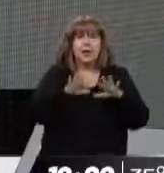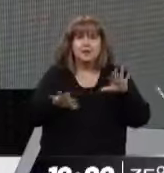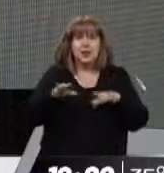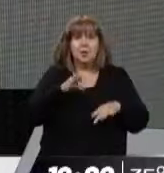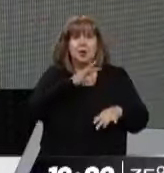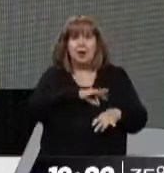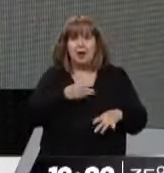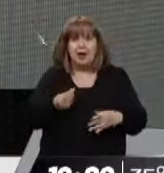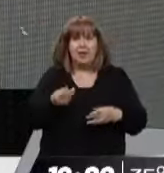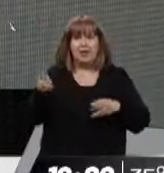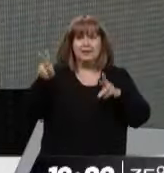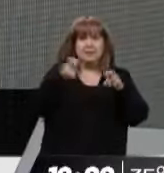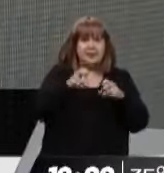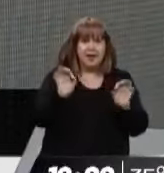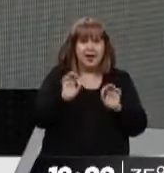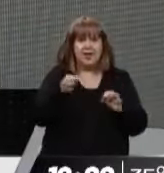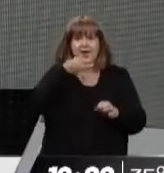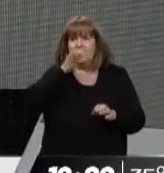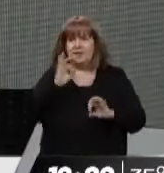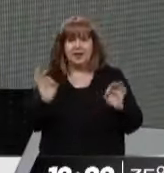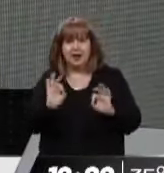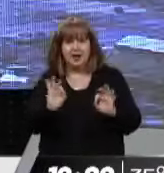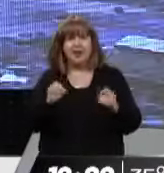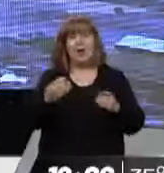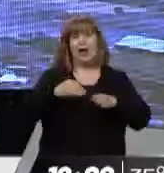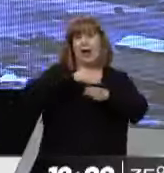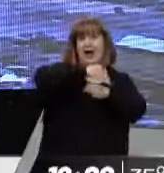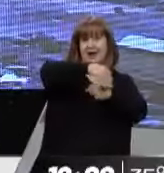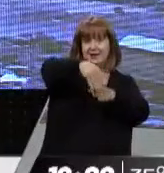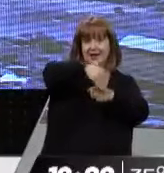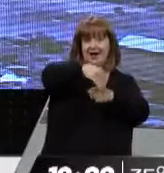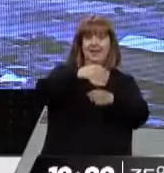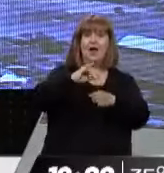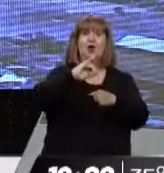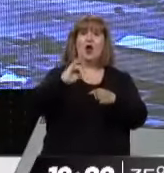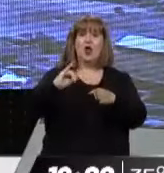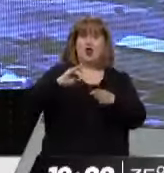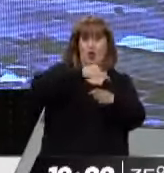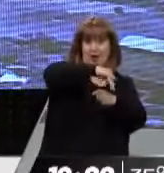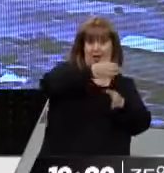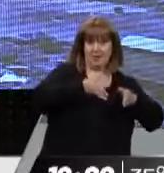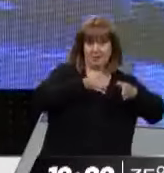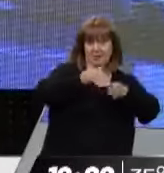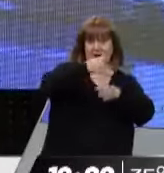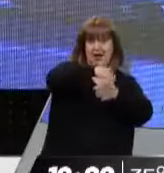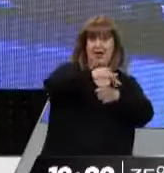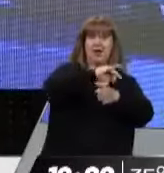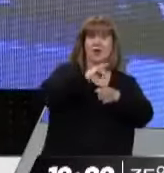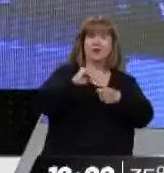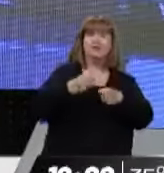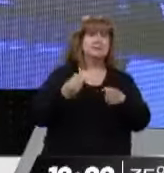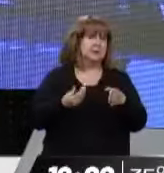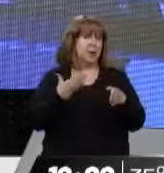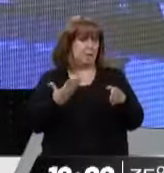hacerlo en un predio que está muy cercano, que está ubicado en calle Godoy Cruz. Está del otro lado Lorenzo Nieva, que es el director de, mejor dicho, el secretario